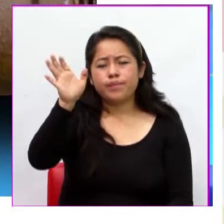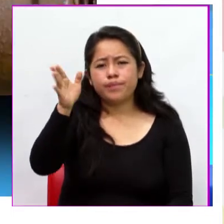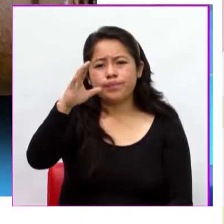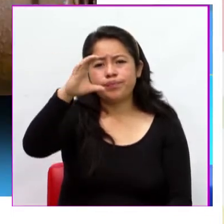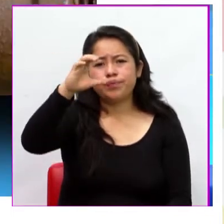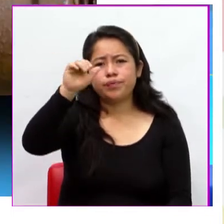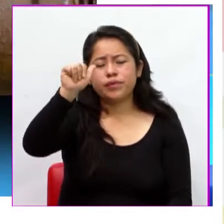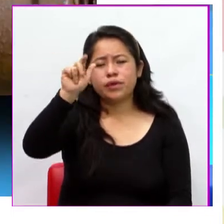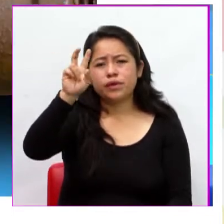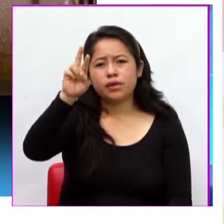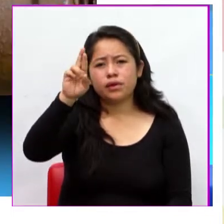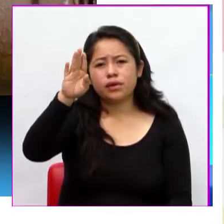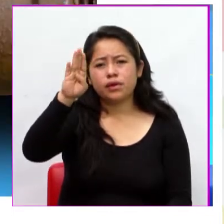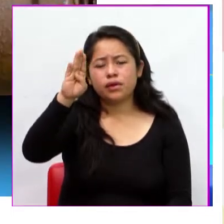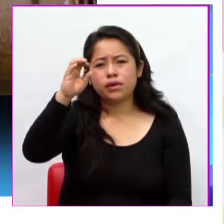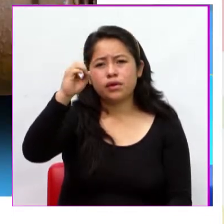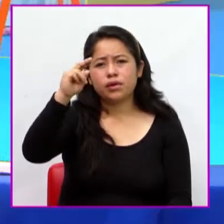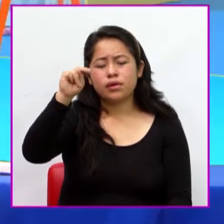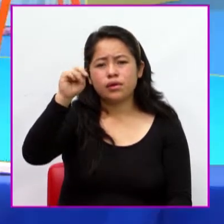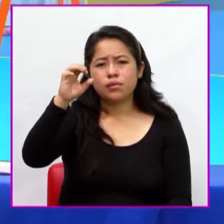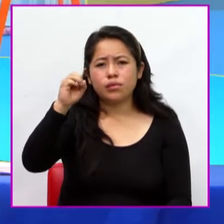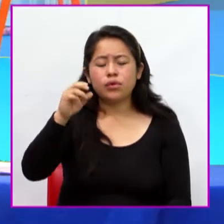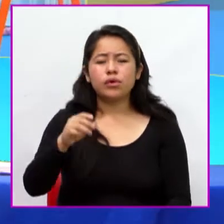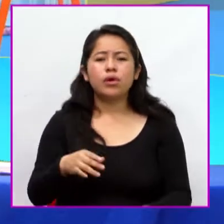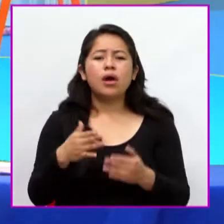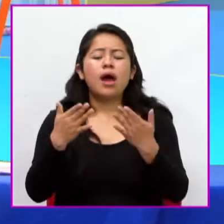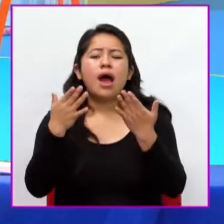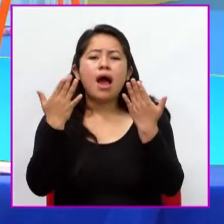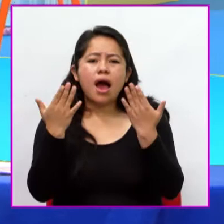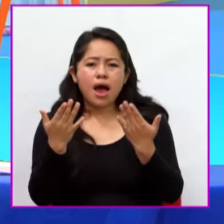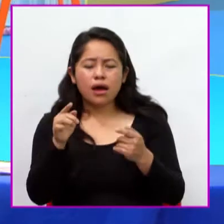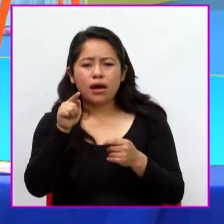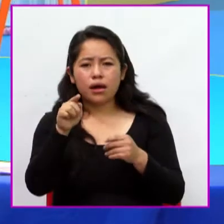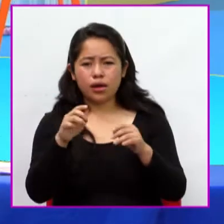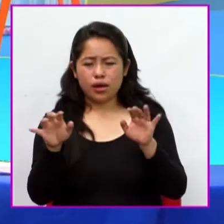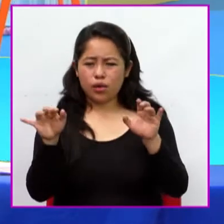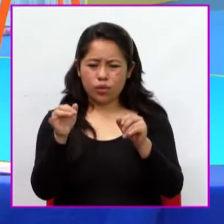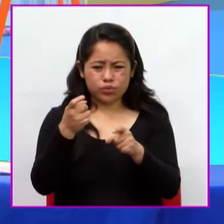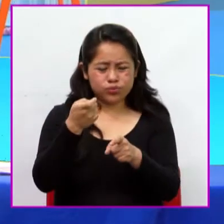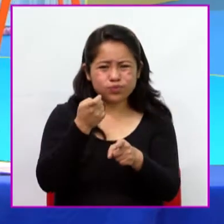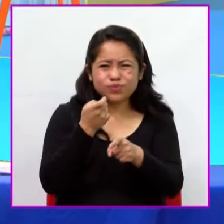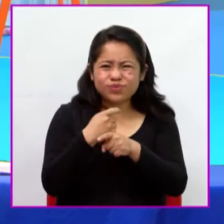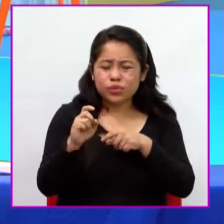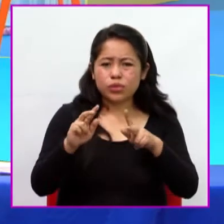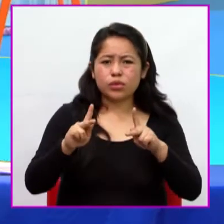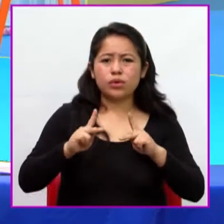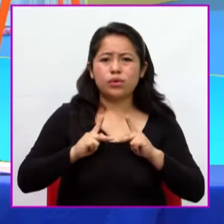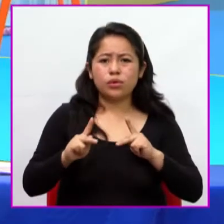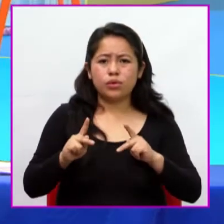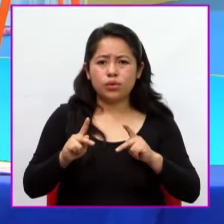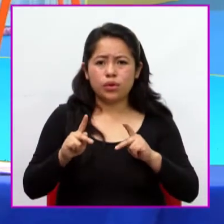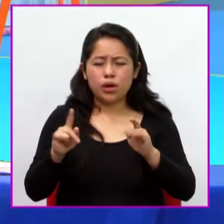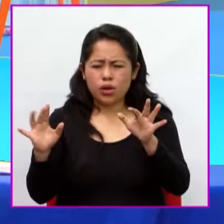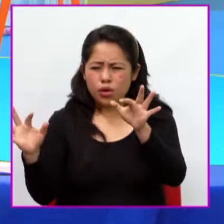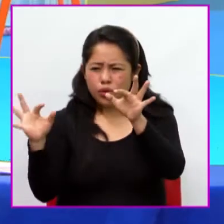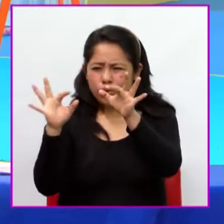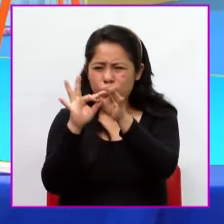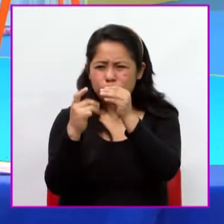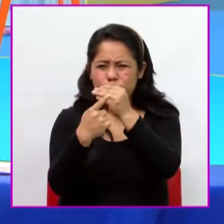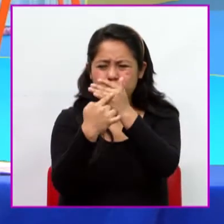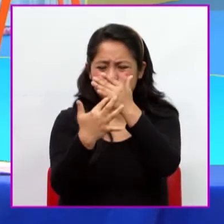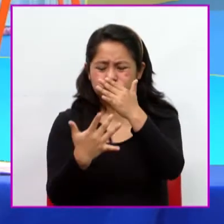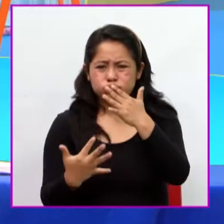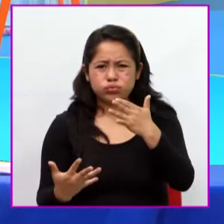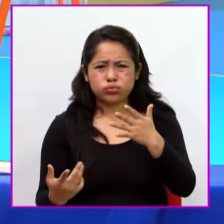fugas de gas, que una vez que se mezcla con la hemoglobina de la sangre, puede dificultar el transporte de